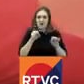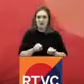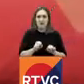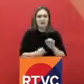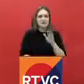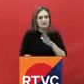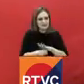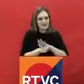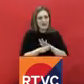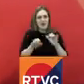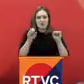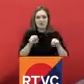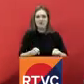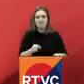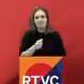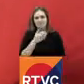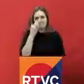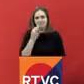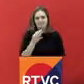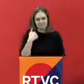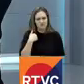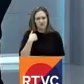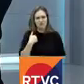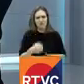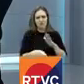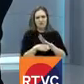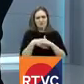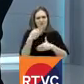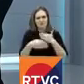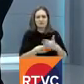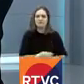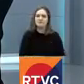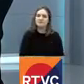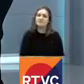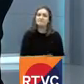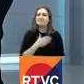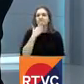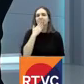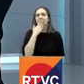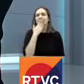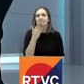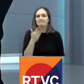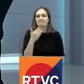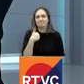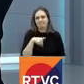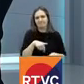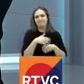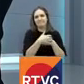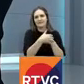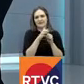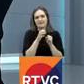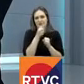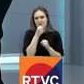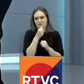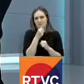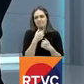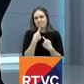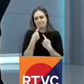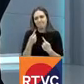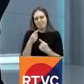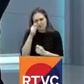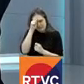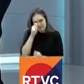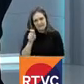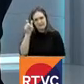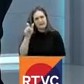ahí porque voy a volver. De parte de toda la familia de RTVC Noticias, nuestra admiración, campeón. De